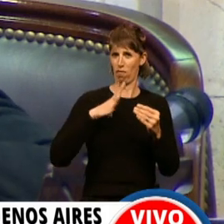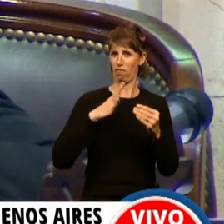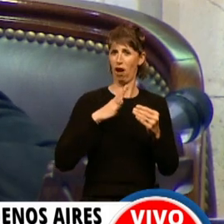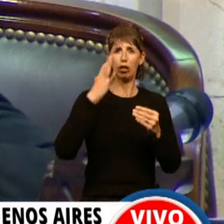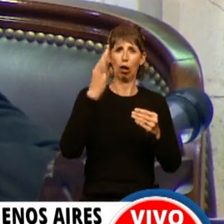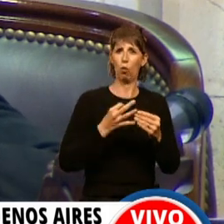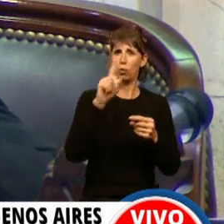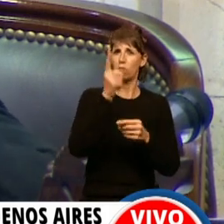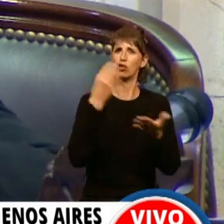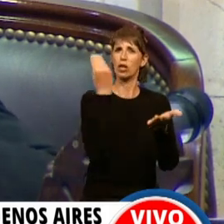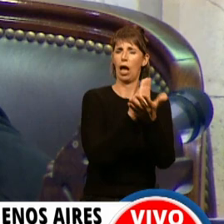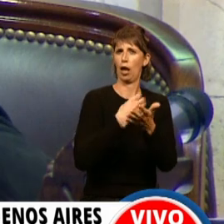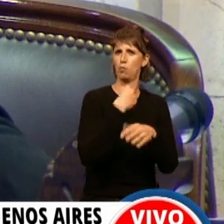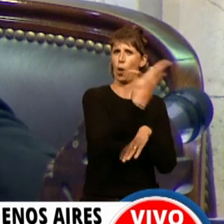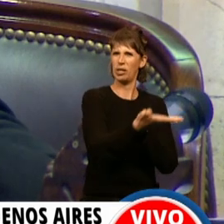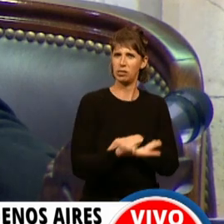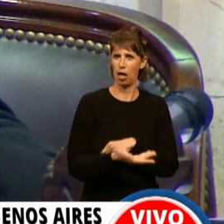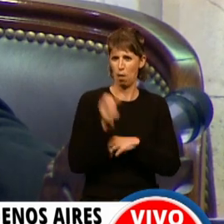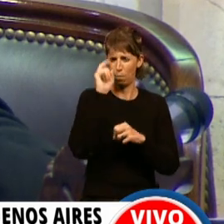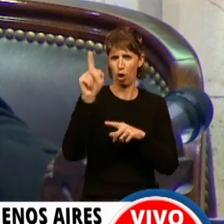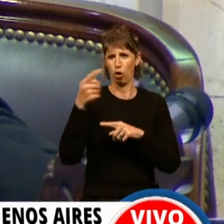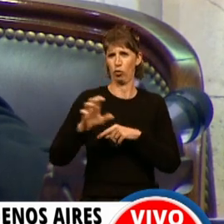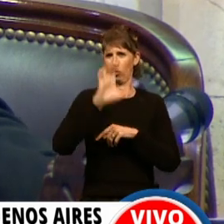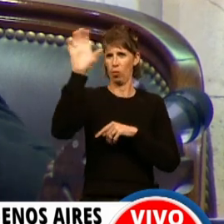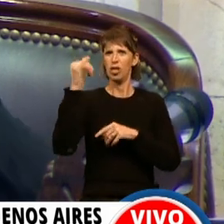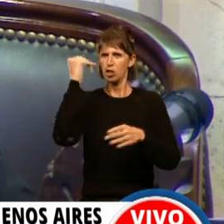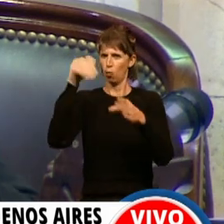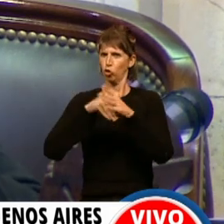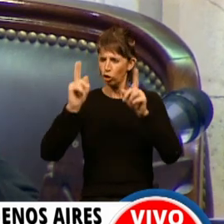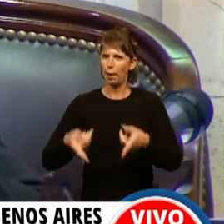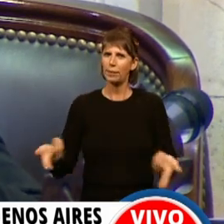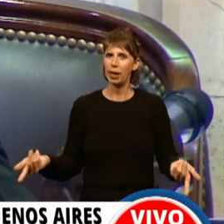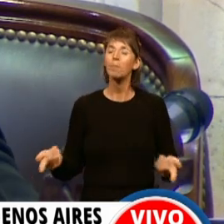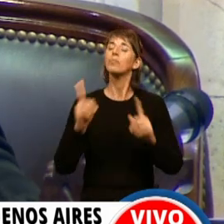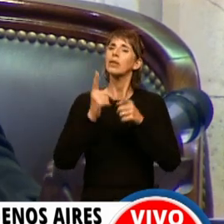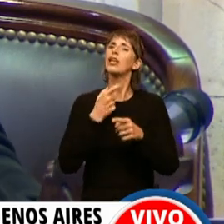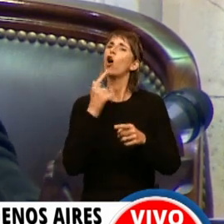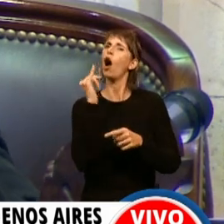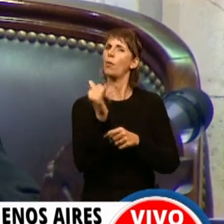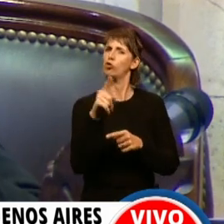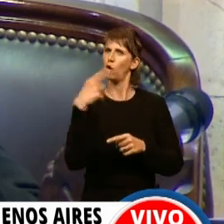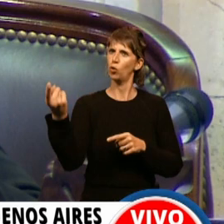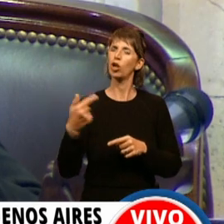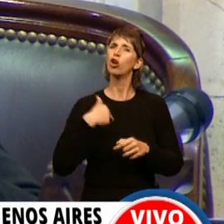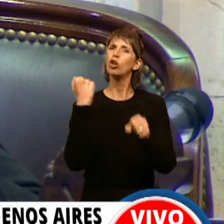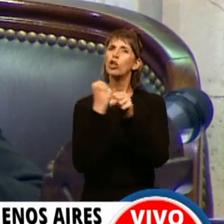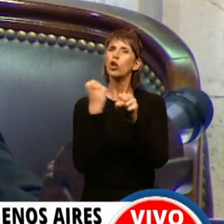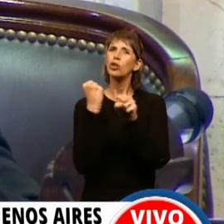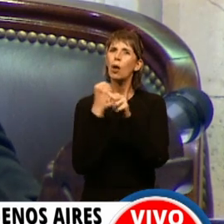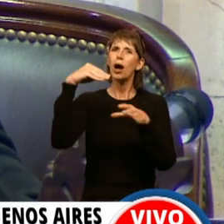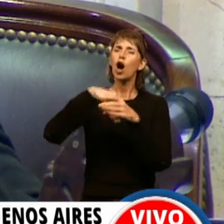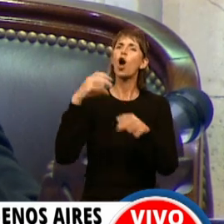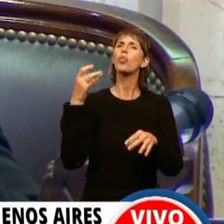provincia de buenos aires - en otras que también lo tienen votado y quiero pero alerta también soy trabajadora de trenes